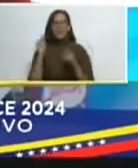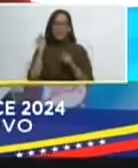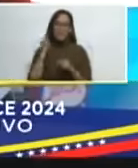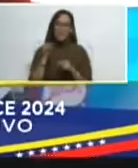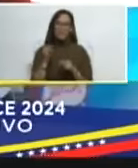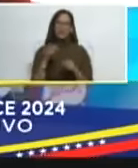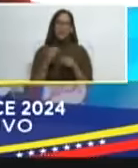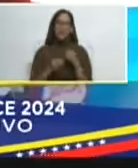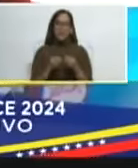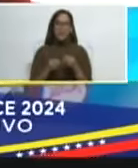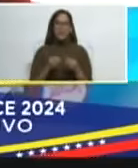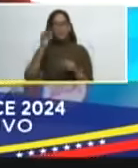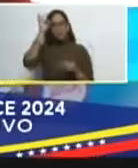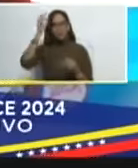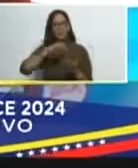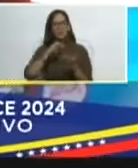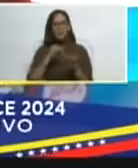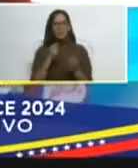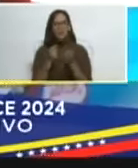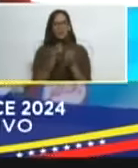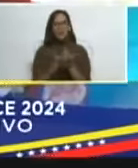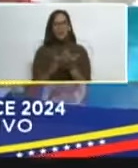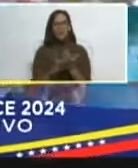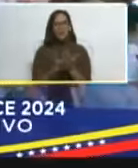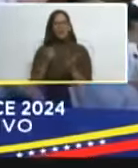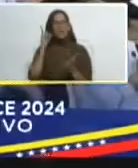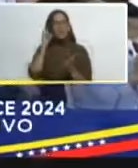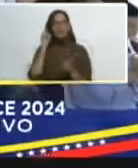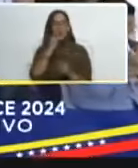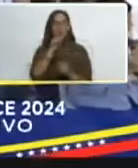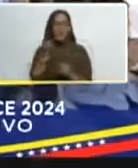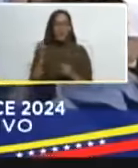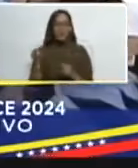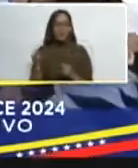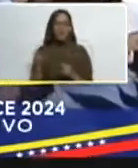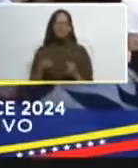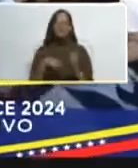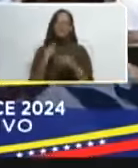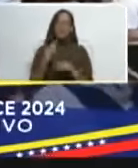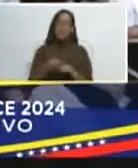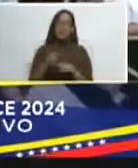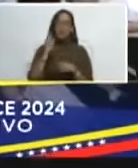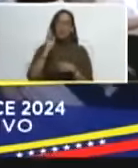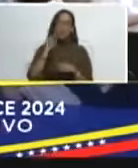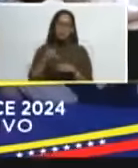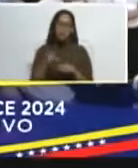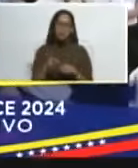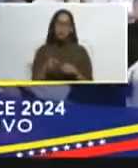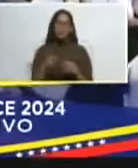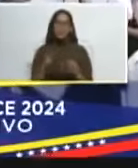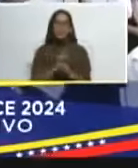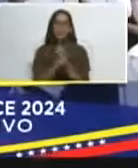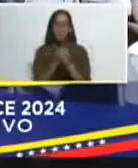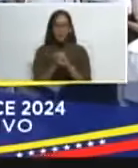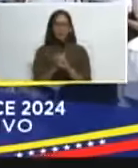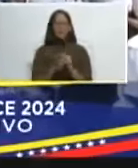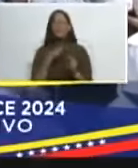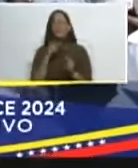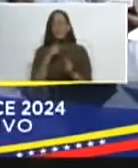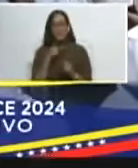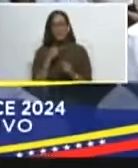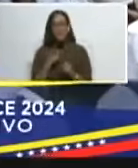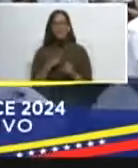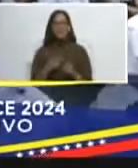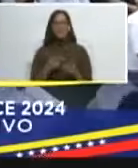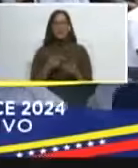sido el Consejo Nacional de Economía, para escucharlos a ellos y que luego usted lo traduce en políticas de aranceles, de parar aranceles,